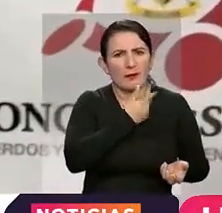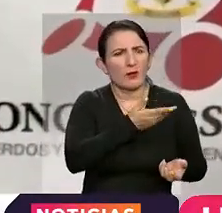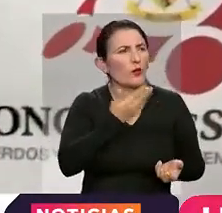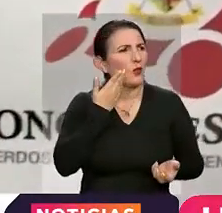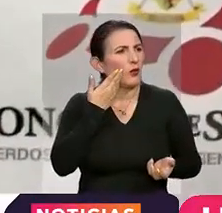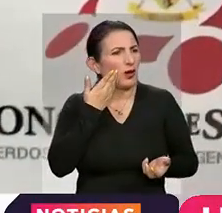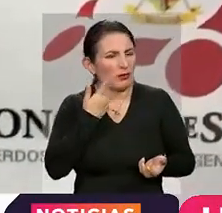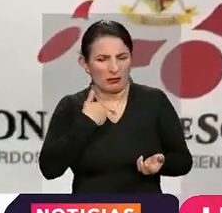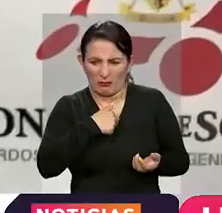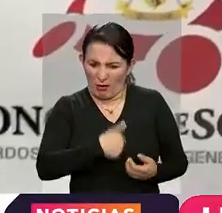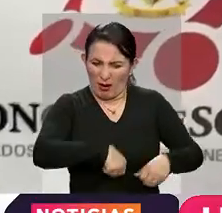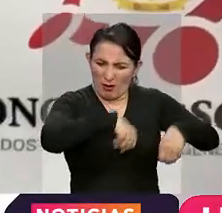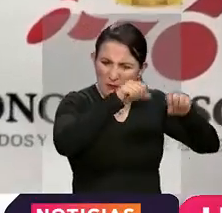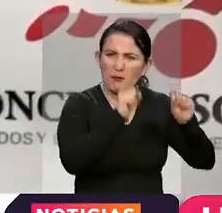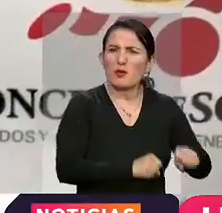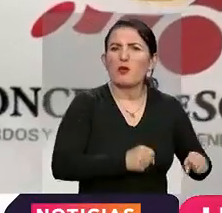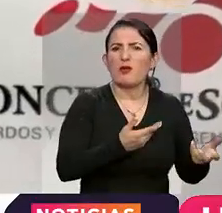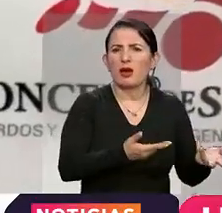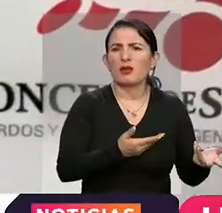acá obtuvieron